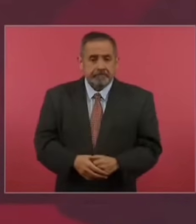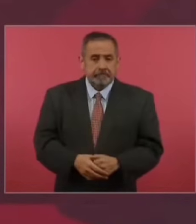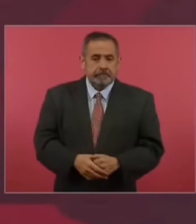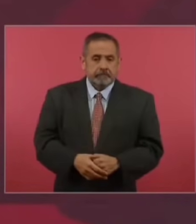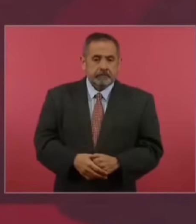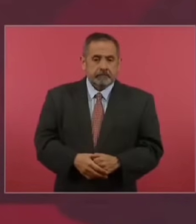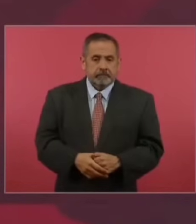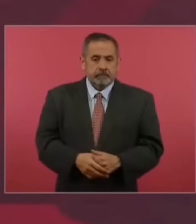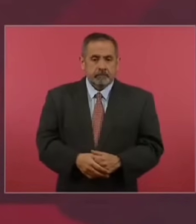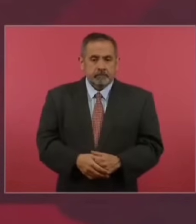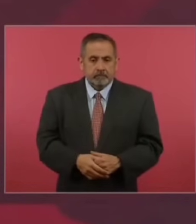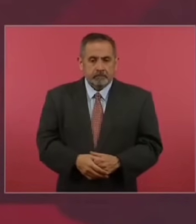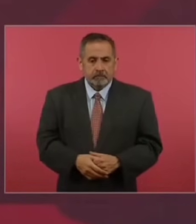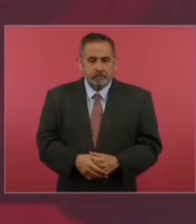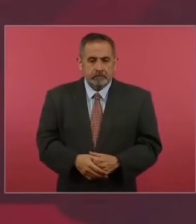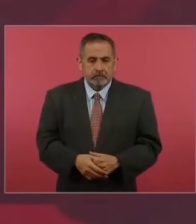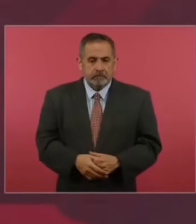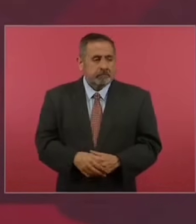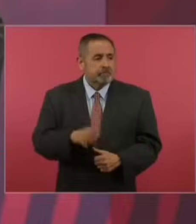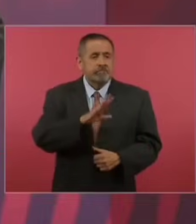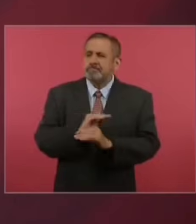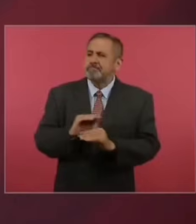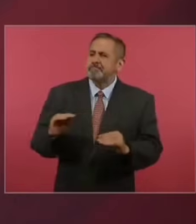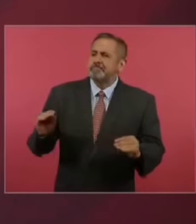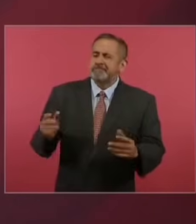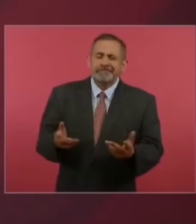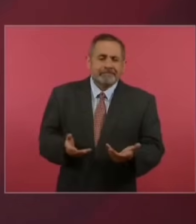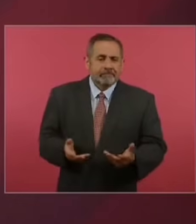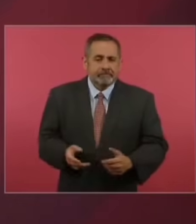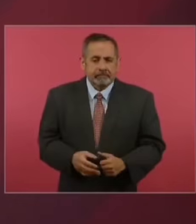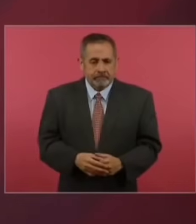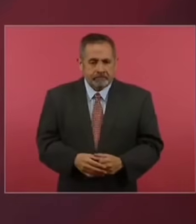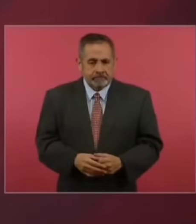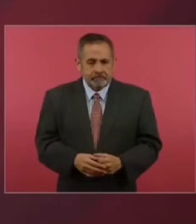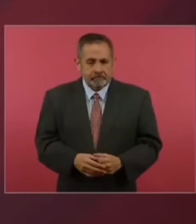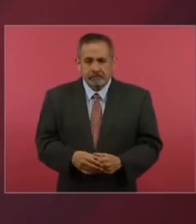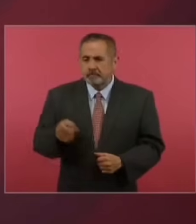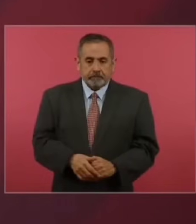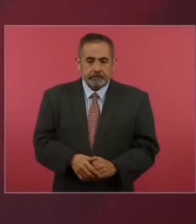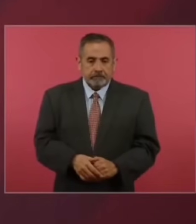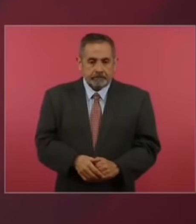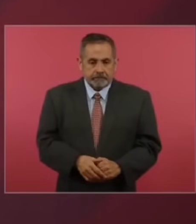Como si predicara en el desierto. Desentendida.